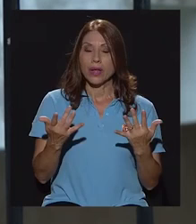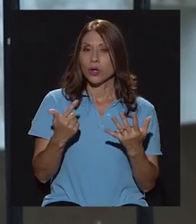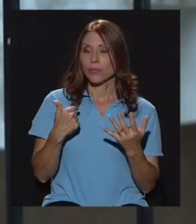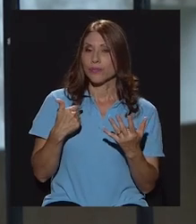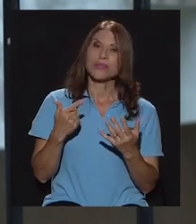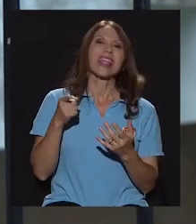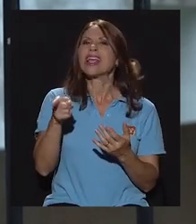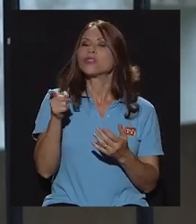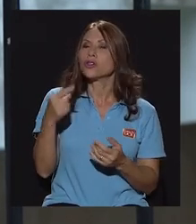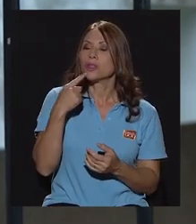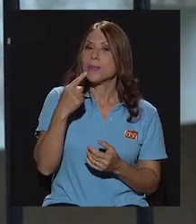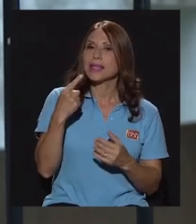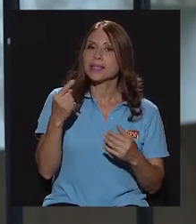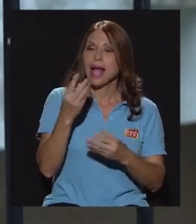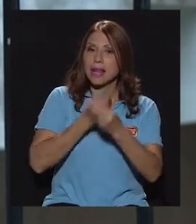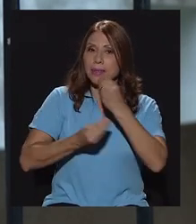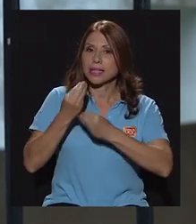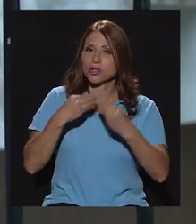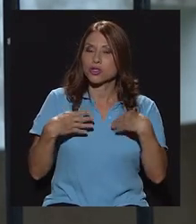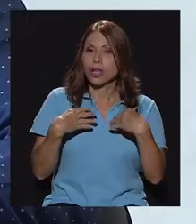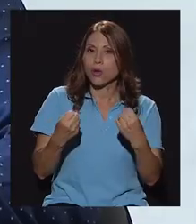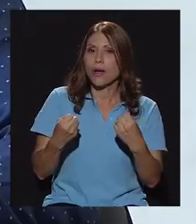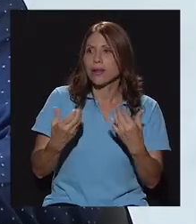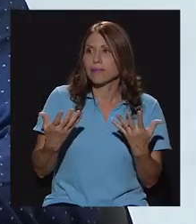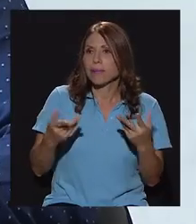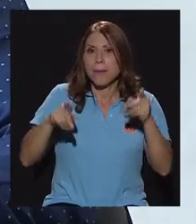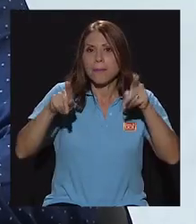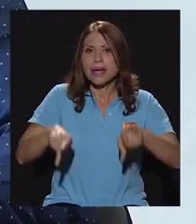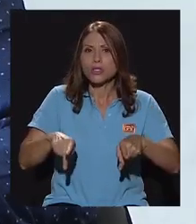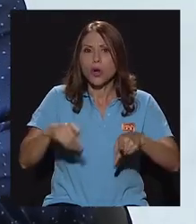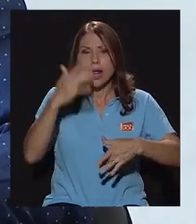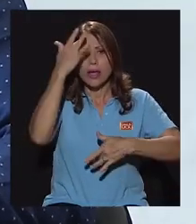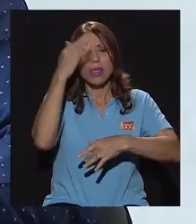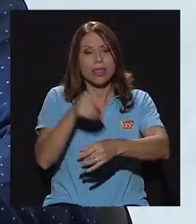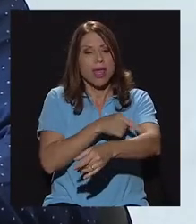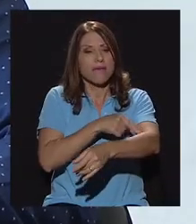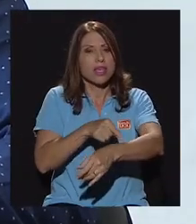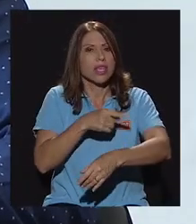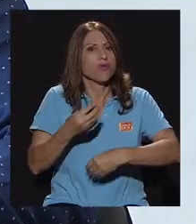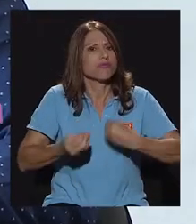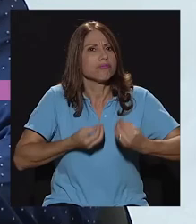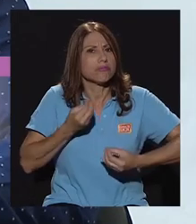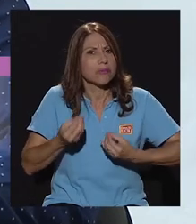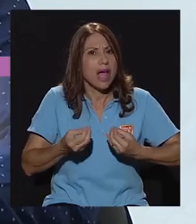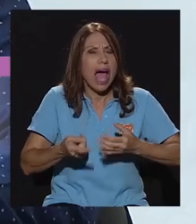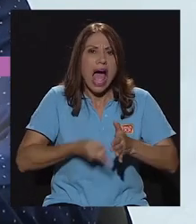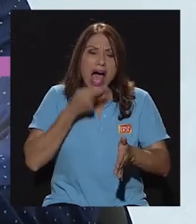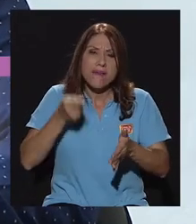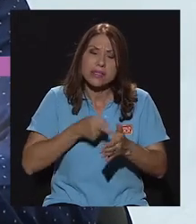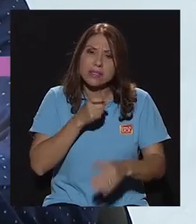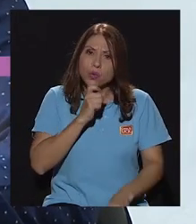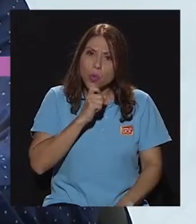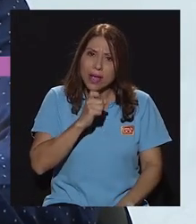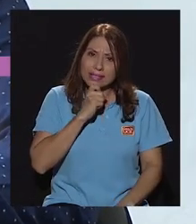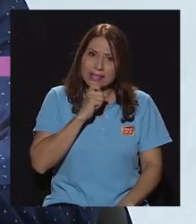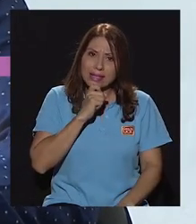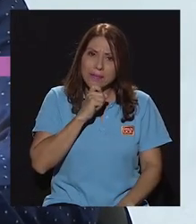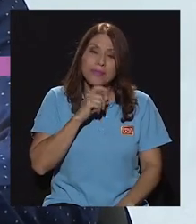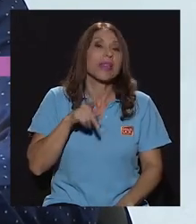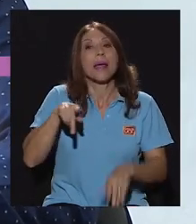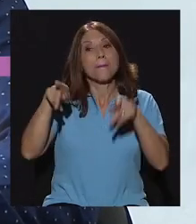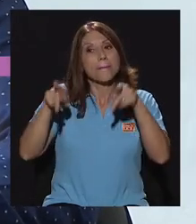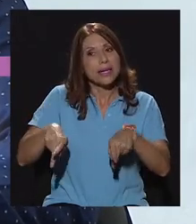eco a eso que usted menciona de la alimentación saludable en el diabético, y es que muchas veces cuesta que la persona